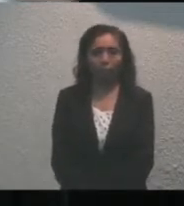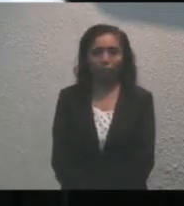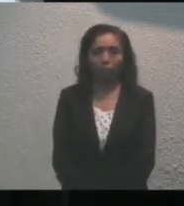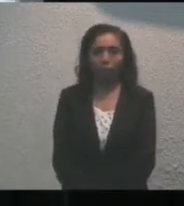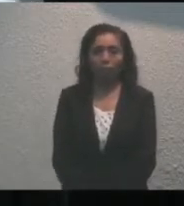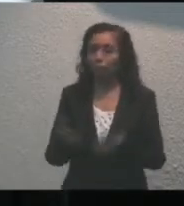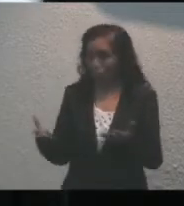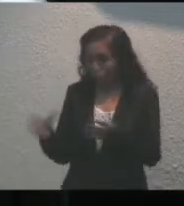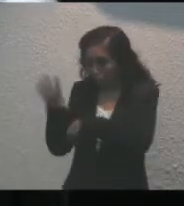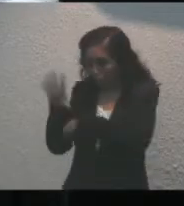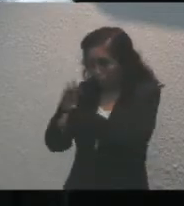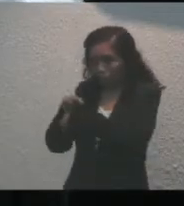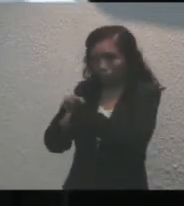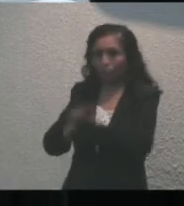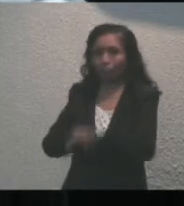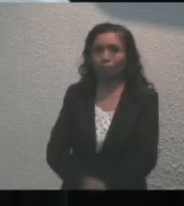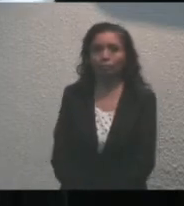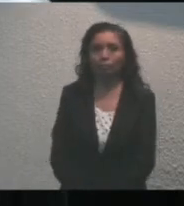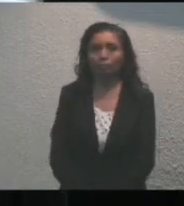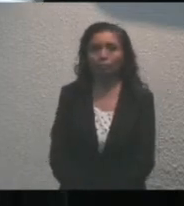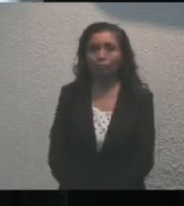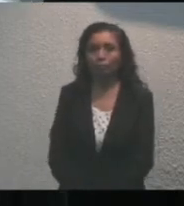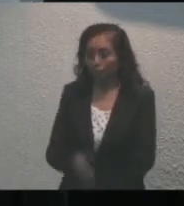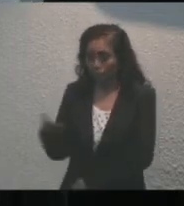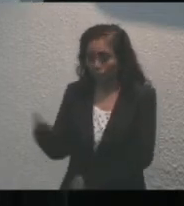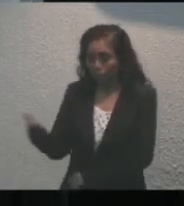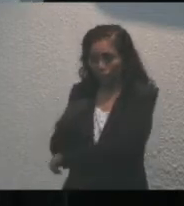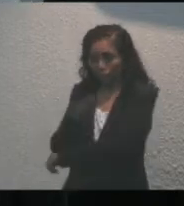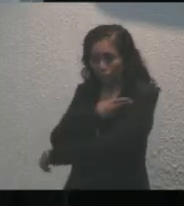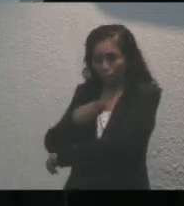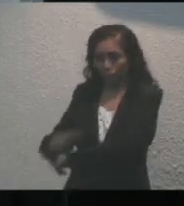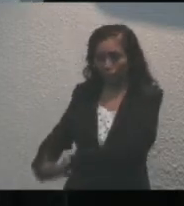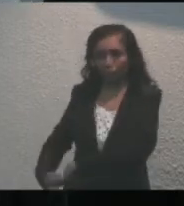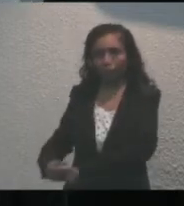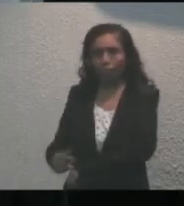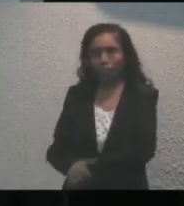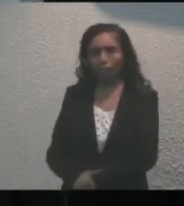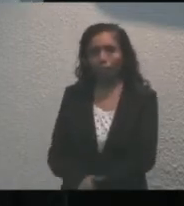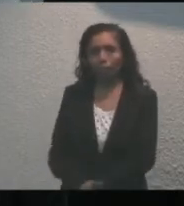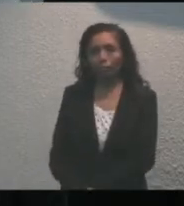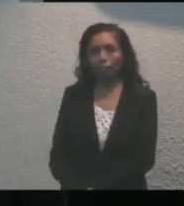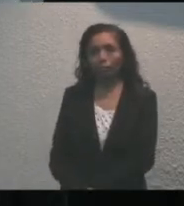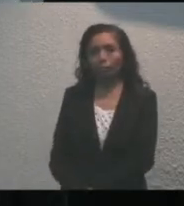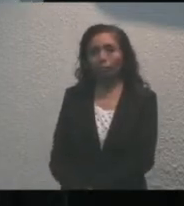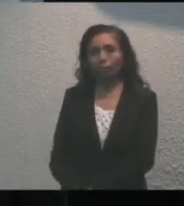Con el permiso de la presidenta de la mesa directiva